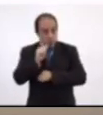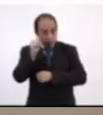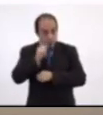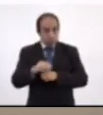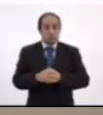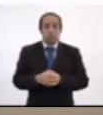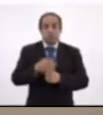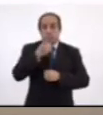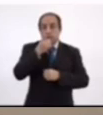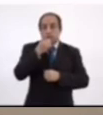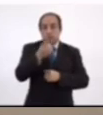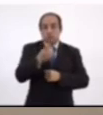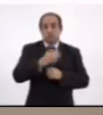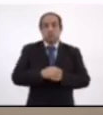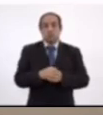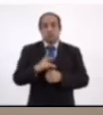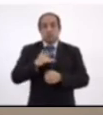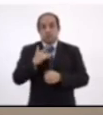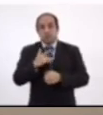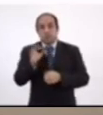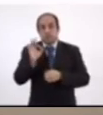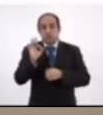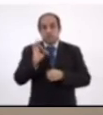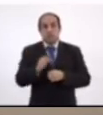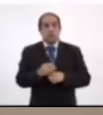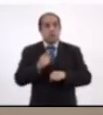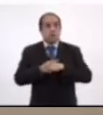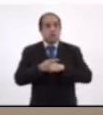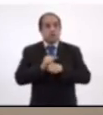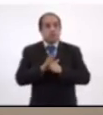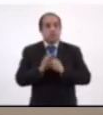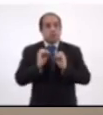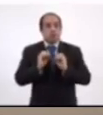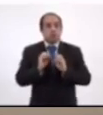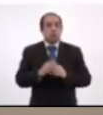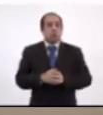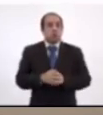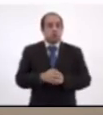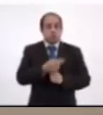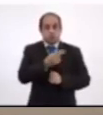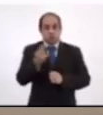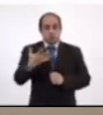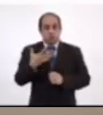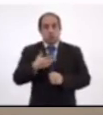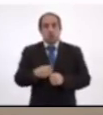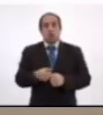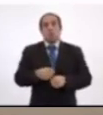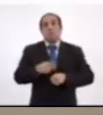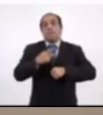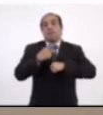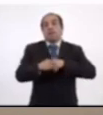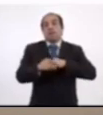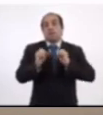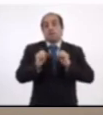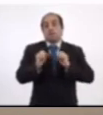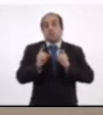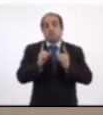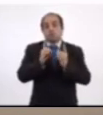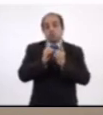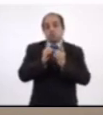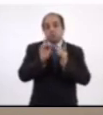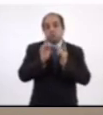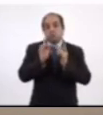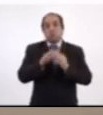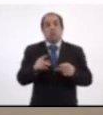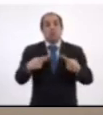siempre les comentamos, ante la menor sospecha, ante el más mínimo síntoma, si ustedes tuvieron una situación de riesgo, tuvieron contacto